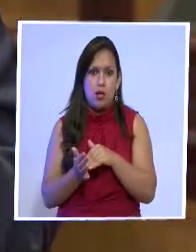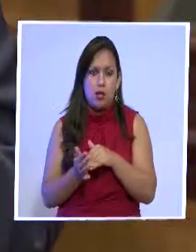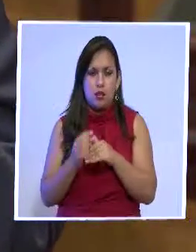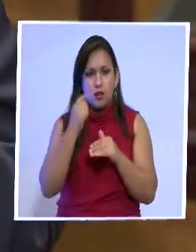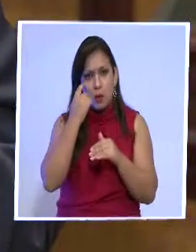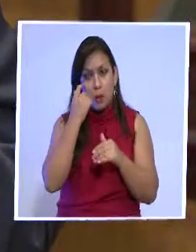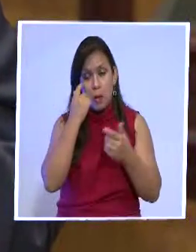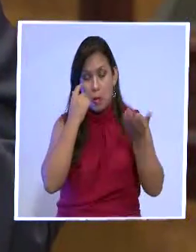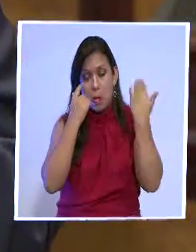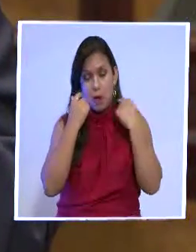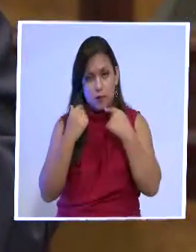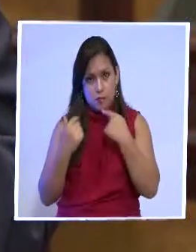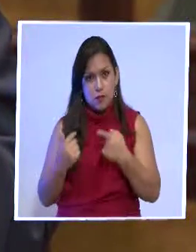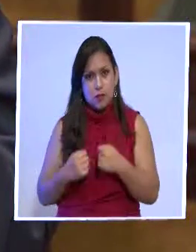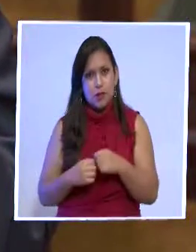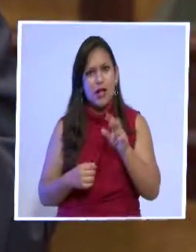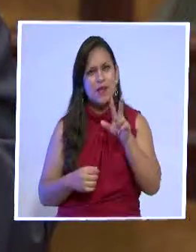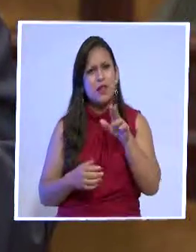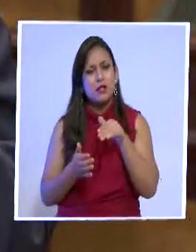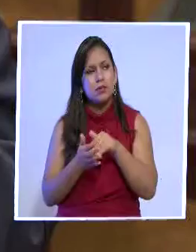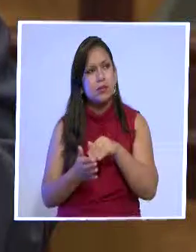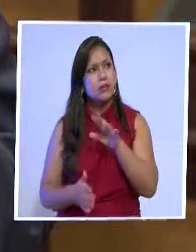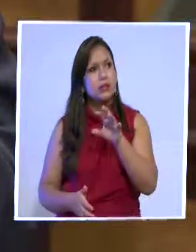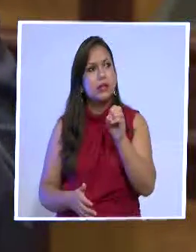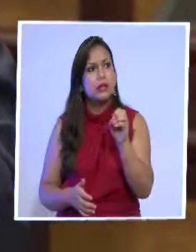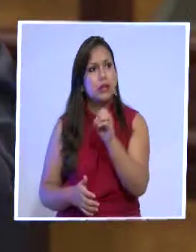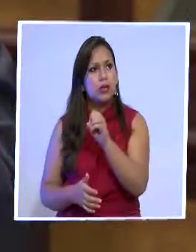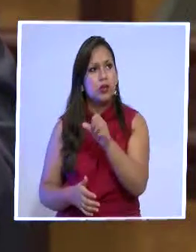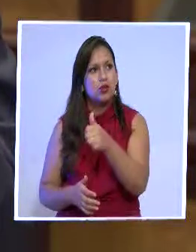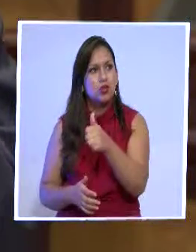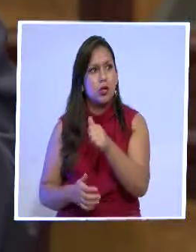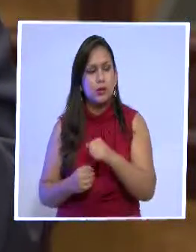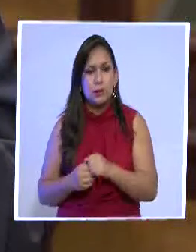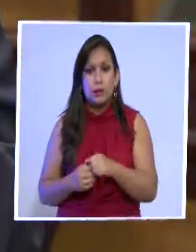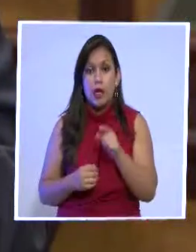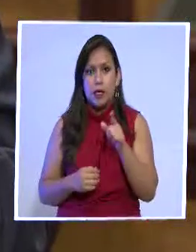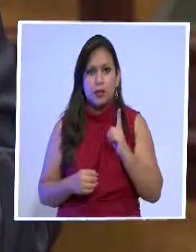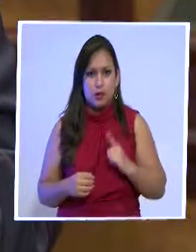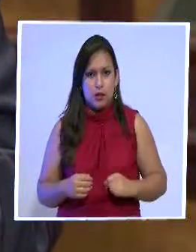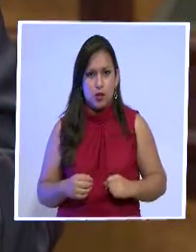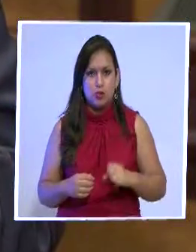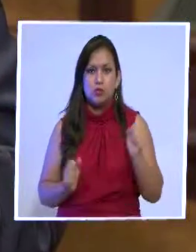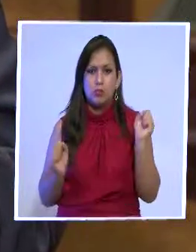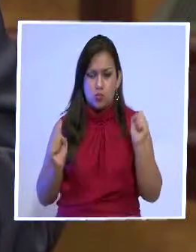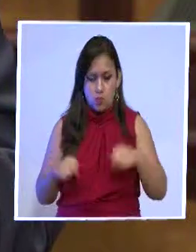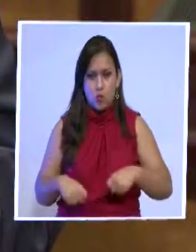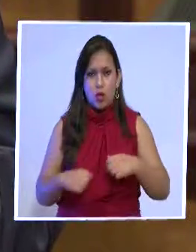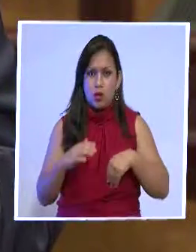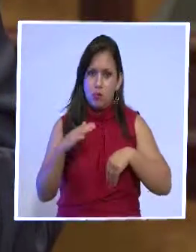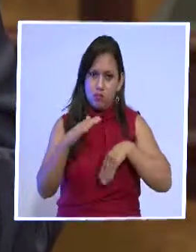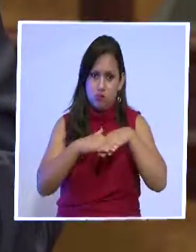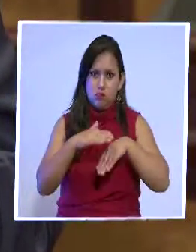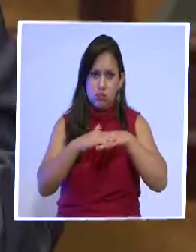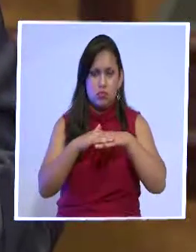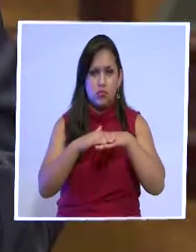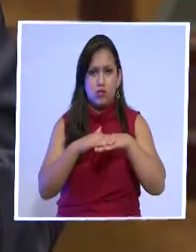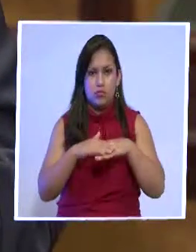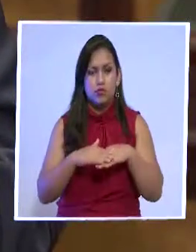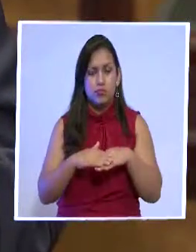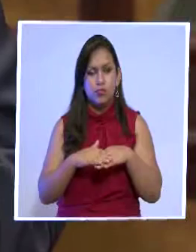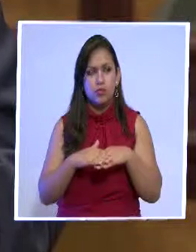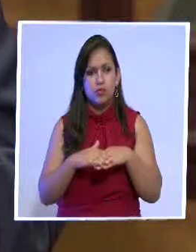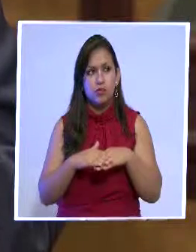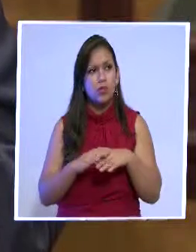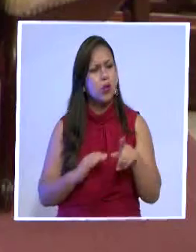ítems que mencioné anteriormente, los 3 mil 510 dólares, a excepción de salud, que sí podría tener el tope del valor de gastos